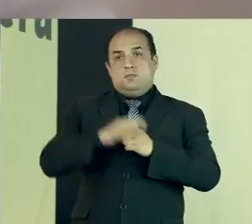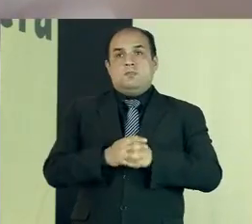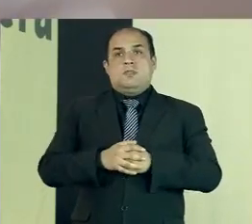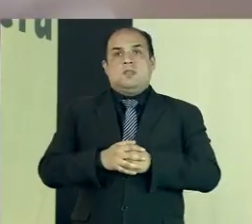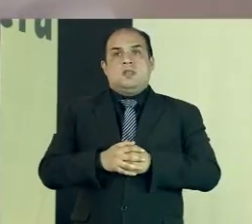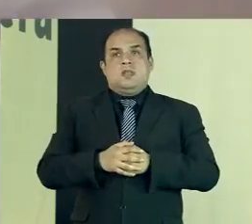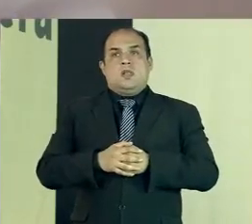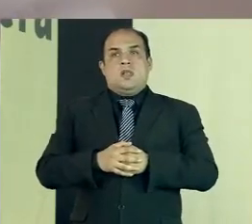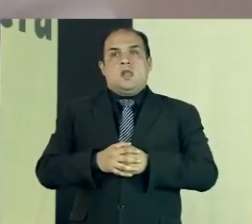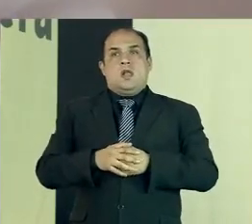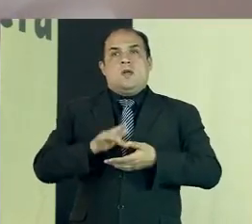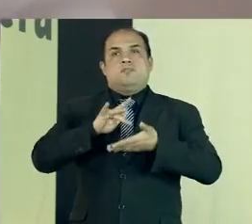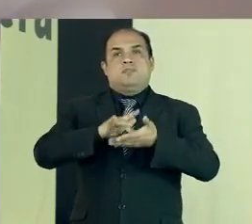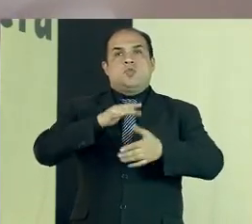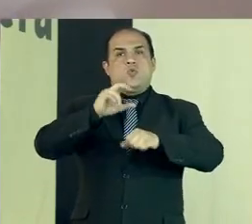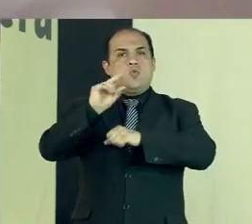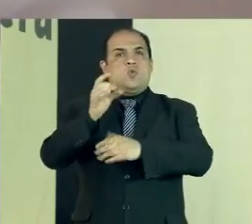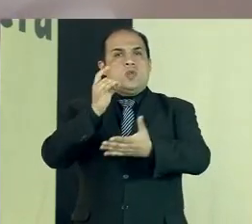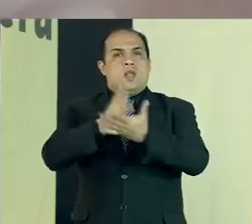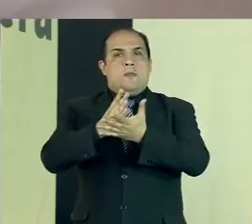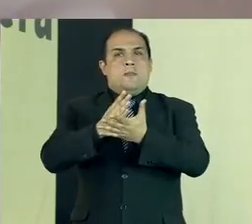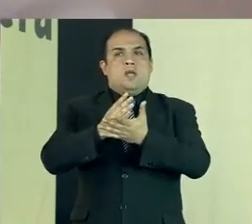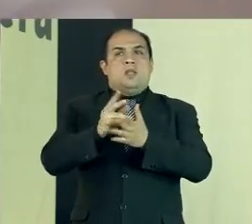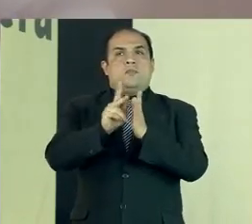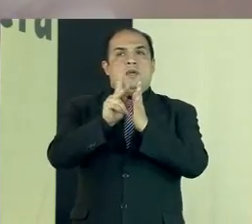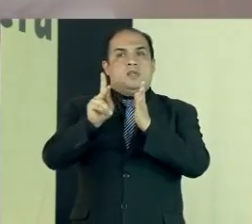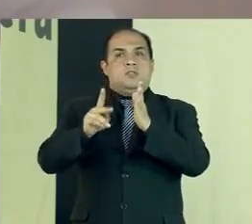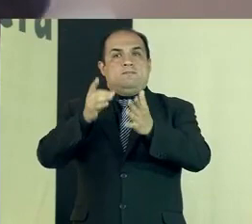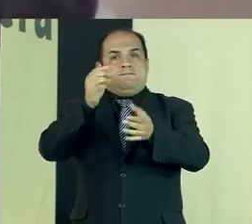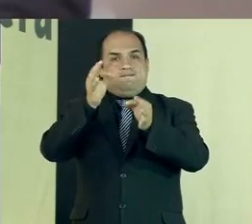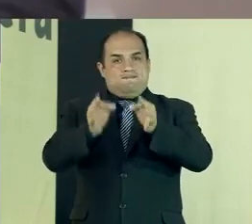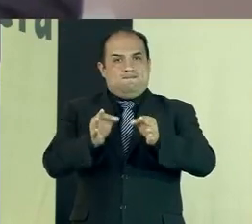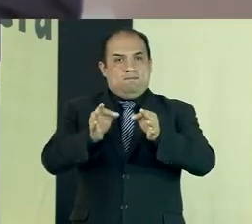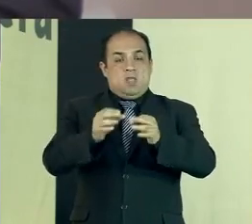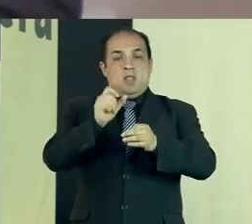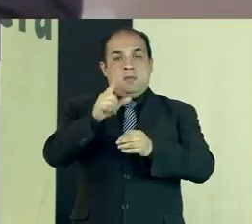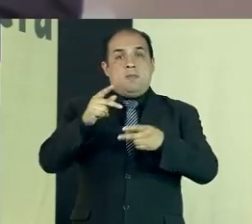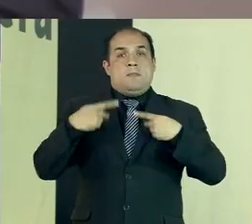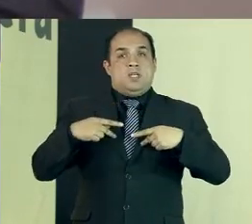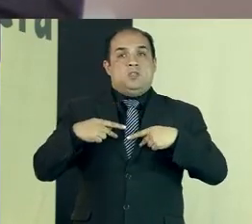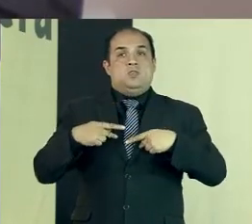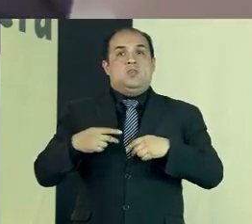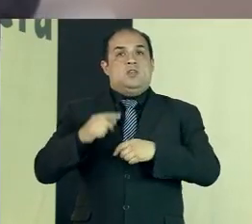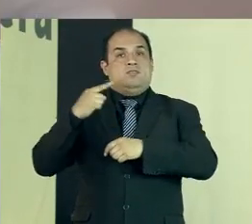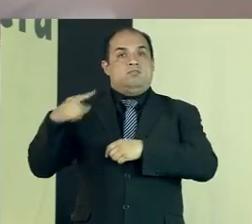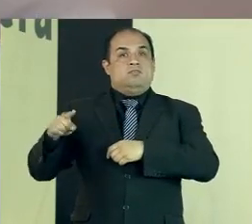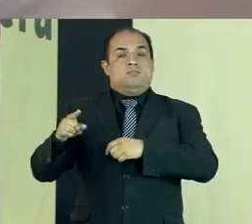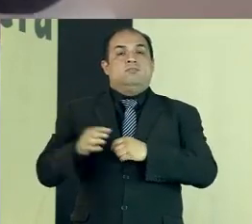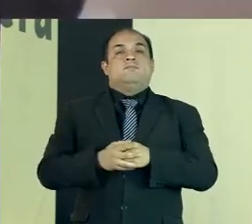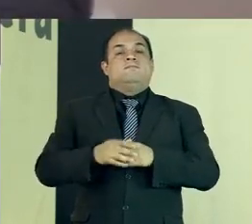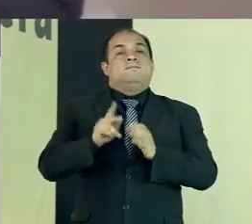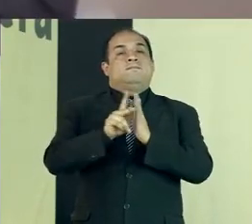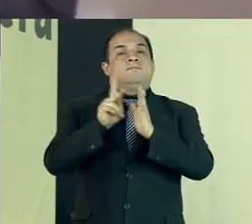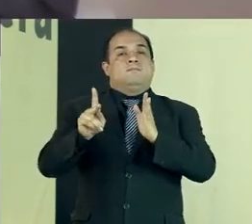alimentada no por la prensa específicamente sino quien está detrás de la prensa y quién está detrás de la prensa